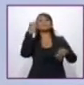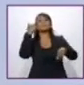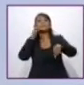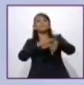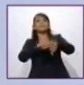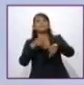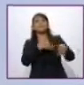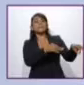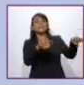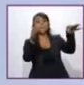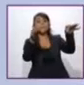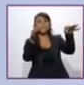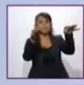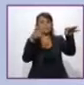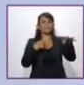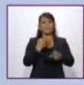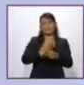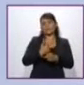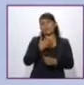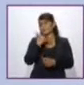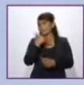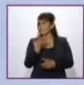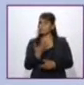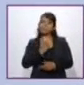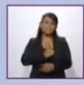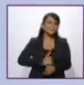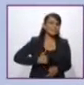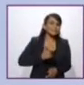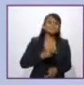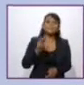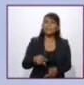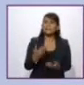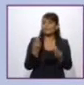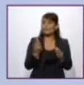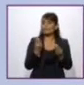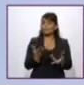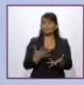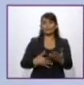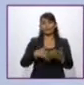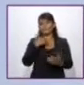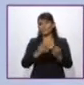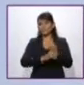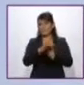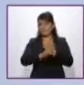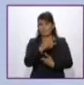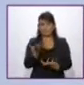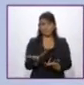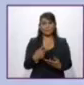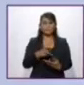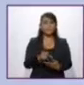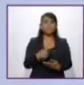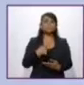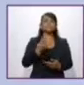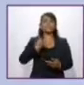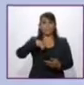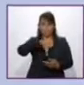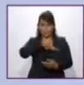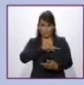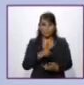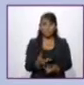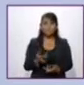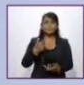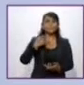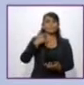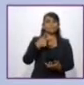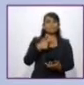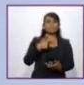Desgraciadamente vivimos en un país de corrupción, con mucha delincuencia. No estoy de acuerdo en que se abran nuestras relaciones patrimoniales. No